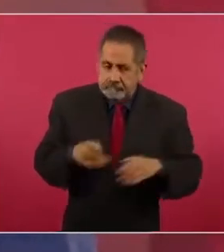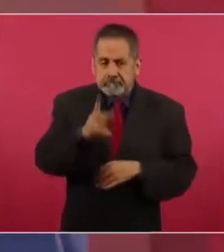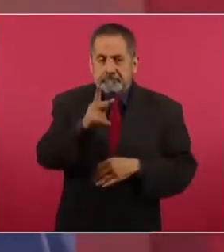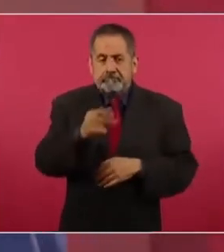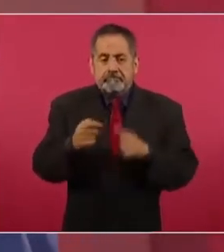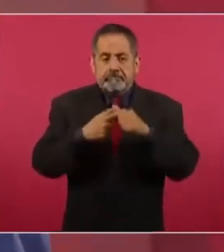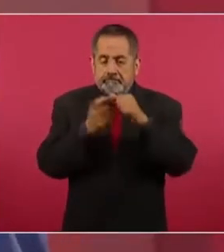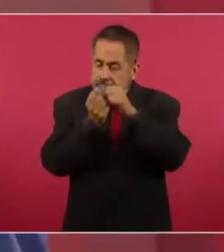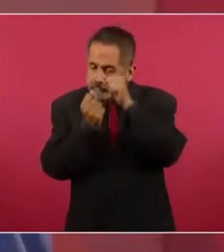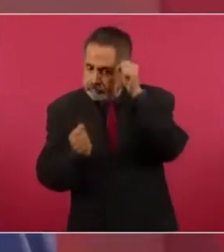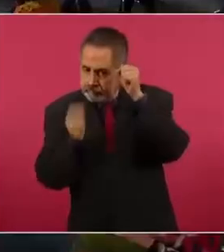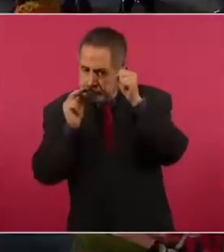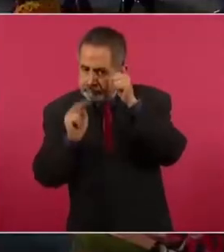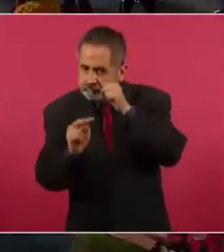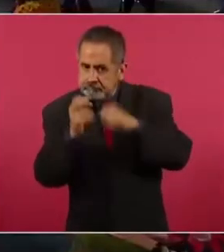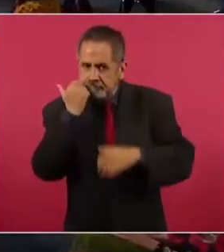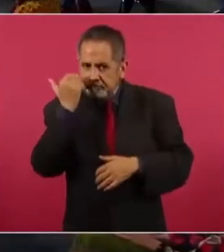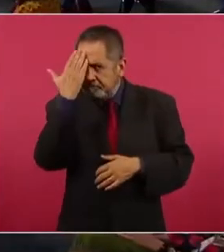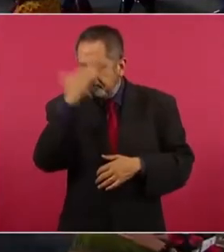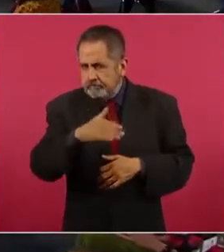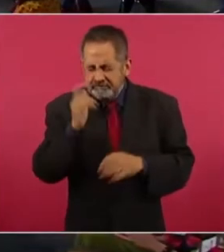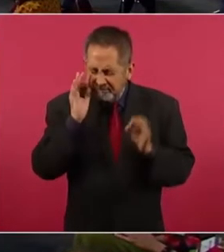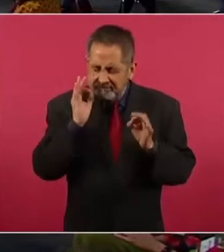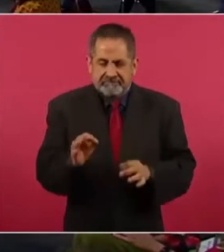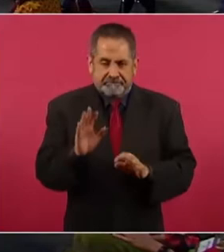bien y